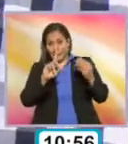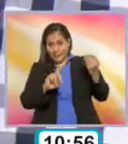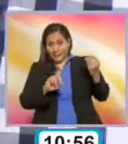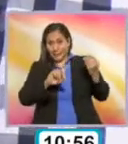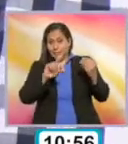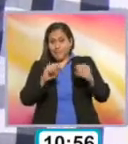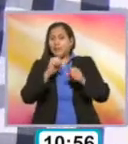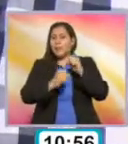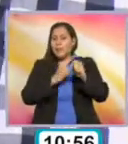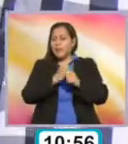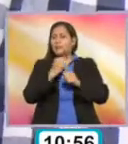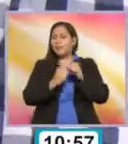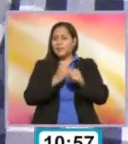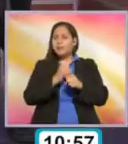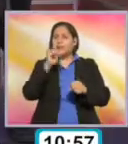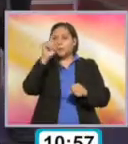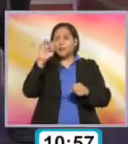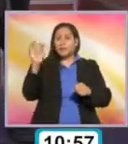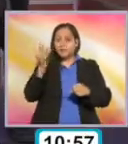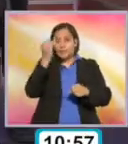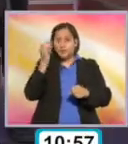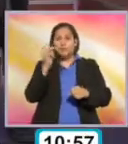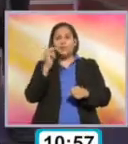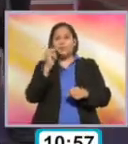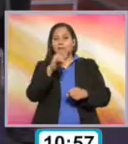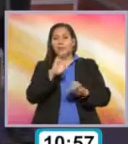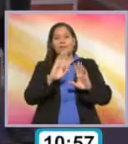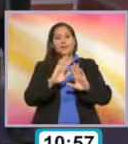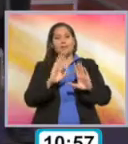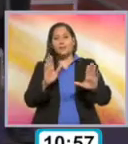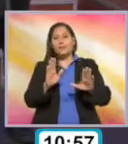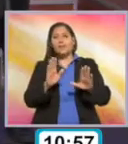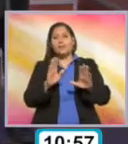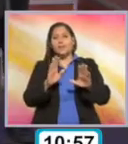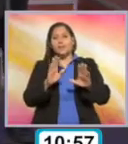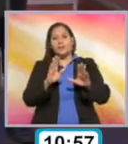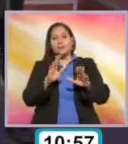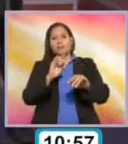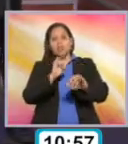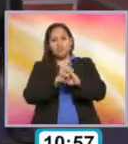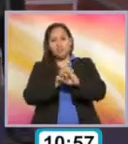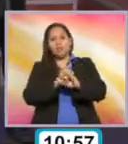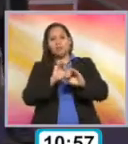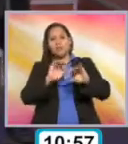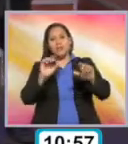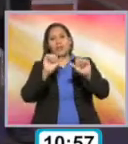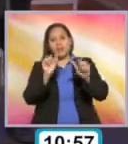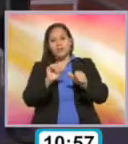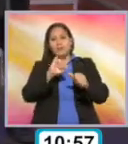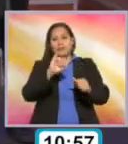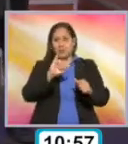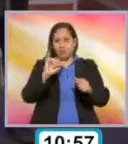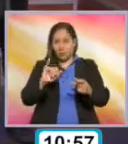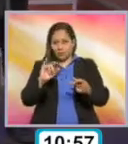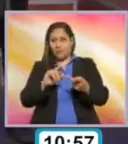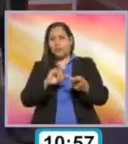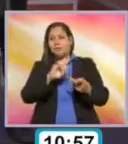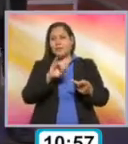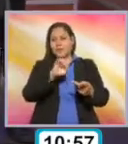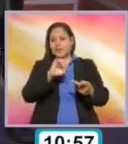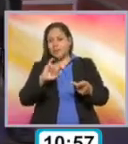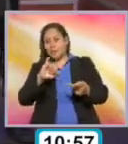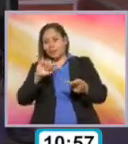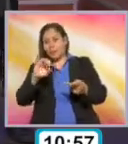de varios años en Tijuana de ver, pues ahora sí que ha abierto buenas plataformas a grandes artistas como Jessie Joy, Camila, etc. de